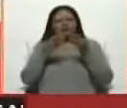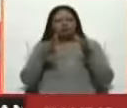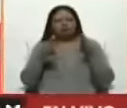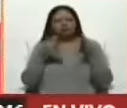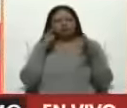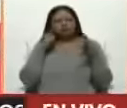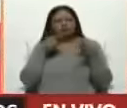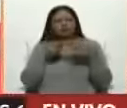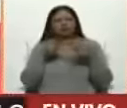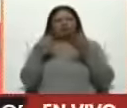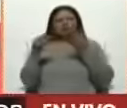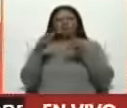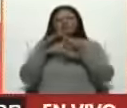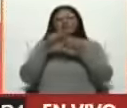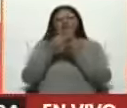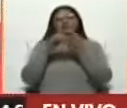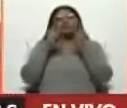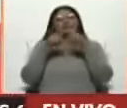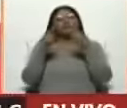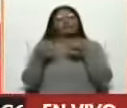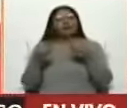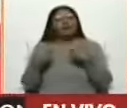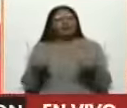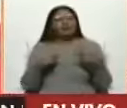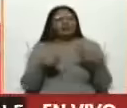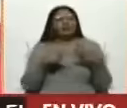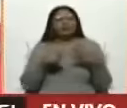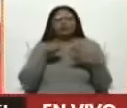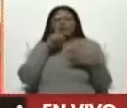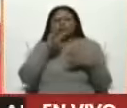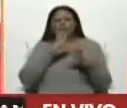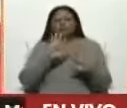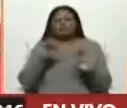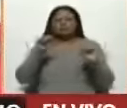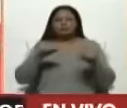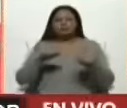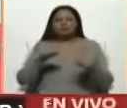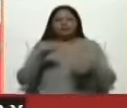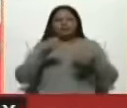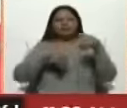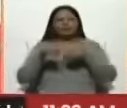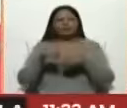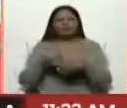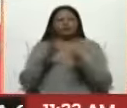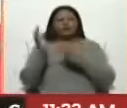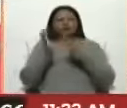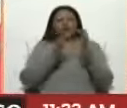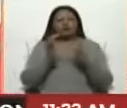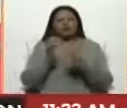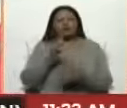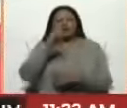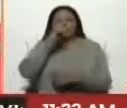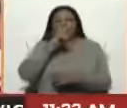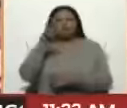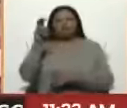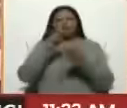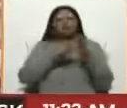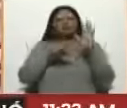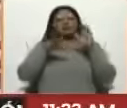Son situaciones distintas. Terrible la elección de abril del 2013.